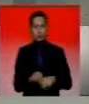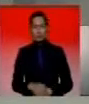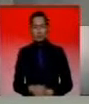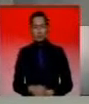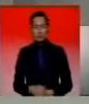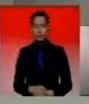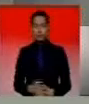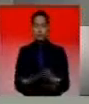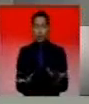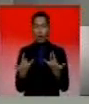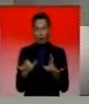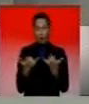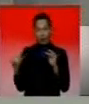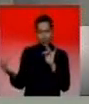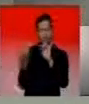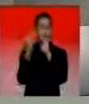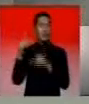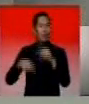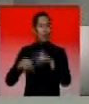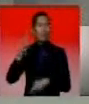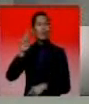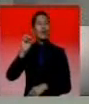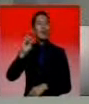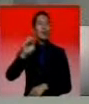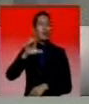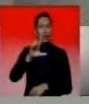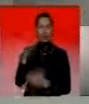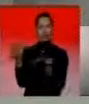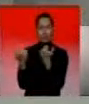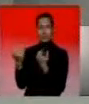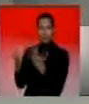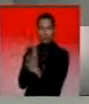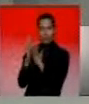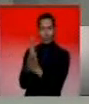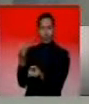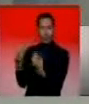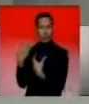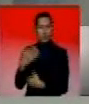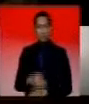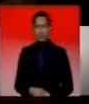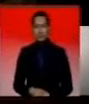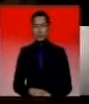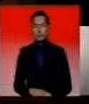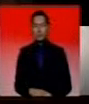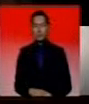nos enlazamos con romel garzón para que nos amplíe este informe rommel